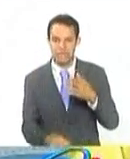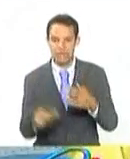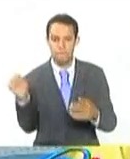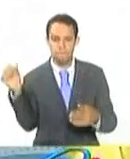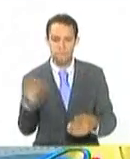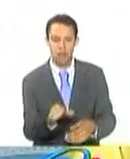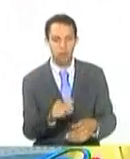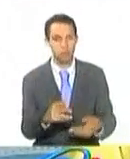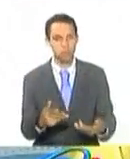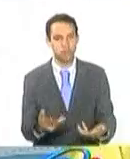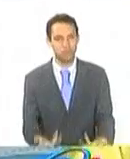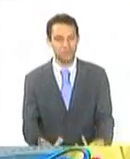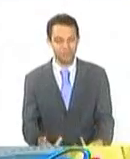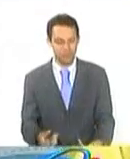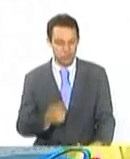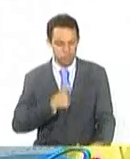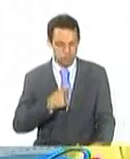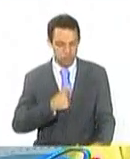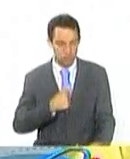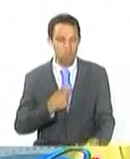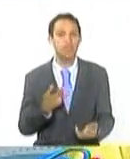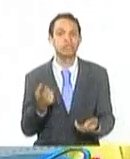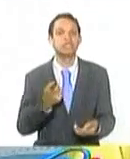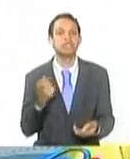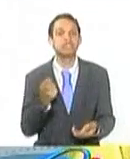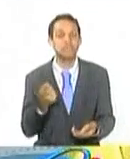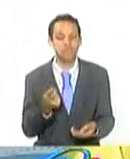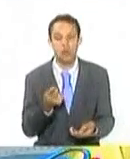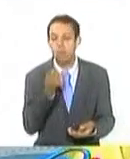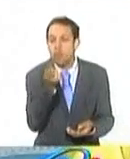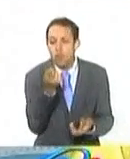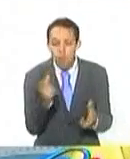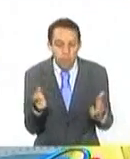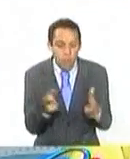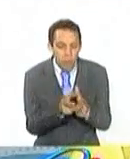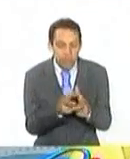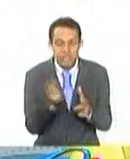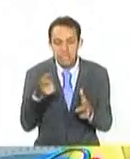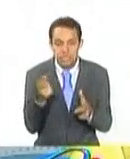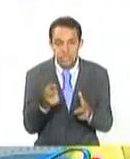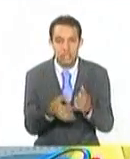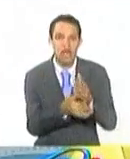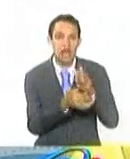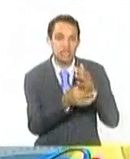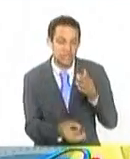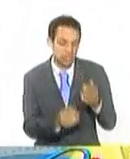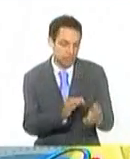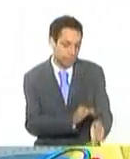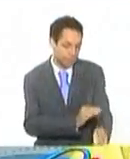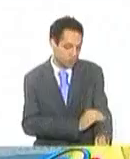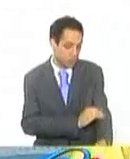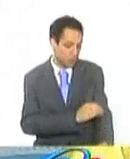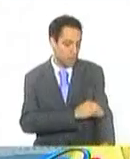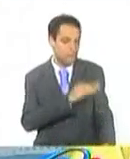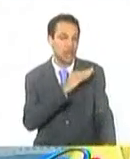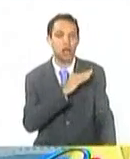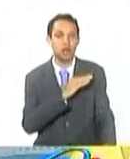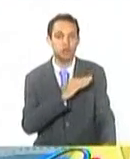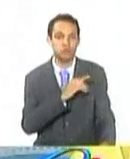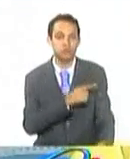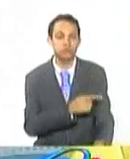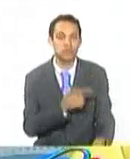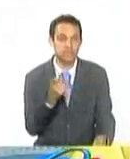humano sin colesterol se muere total nosotros necesitamos colesterol necesitamos triglicérido